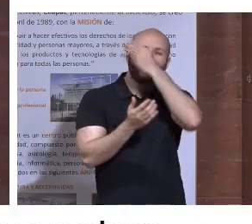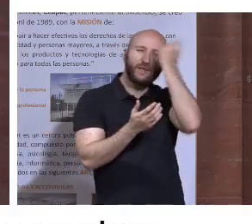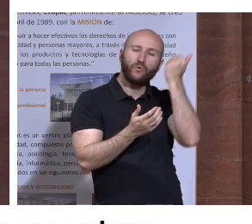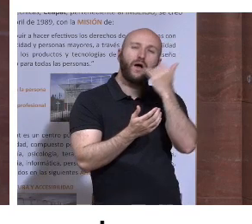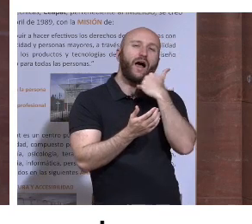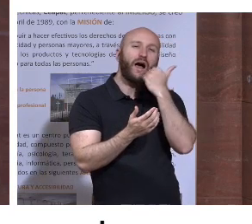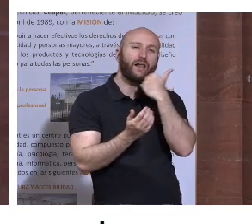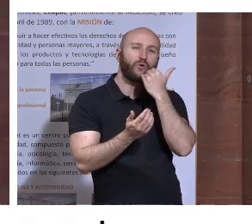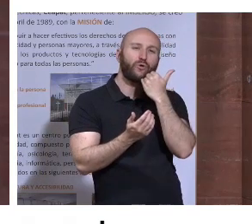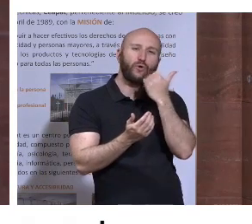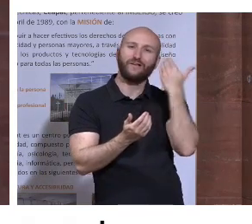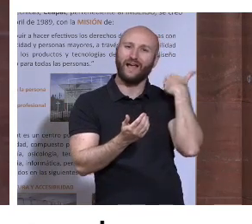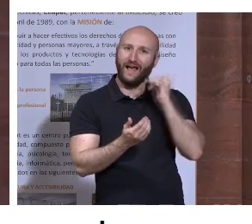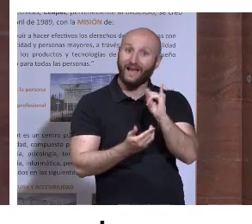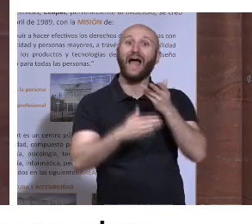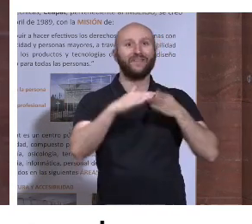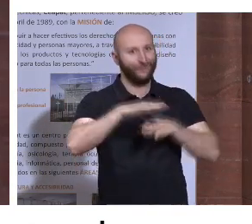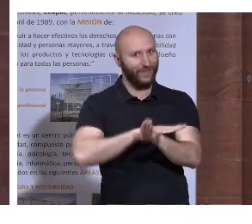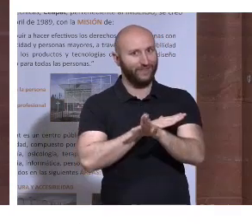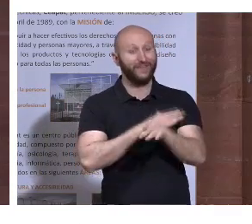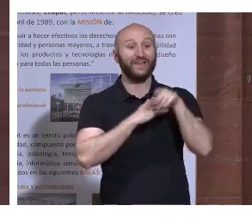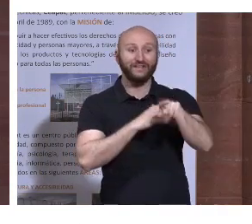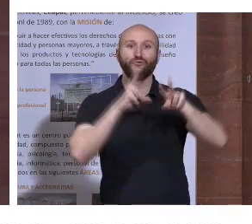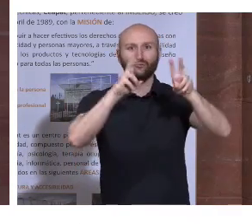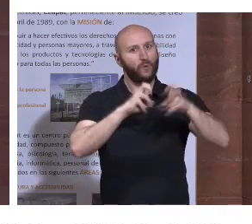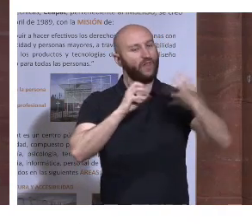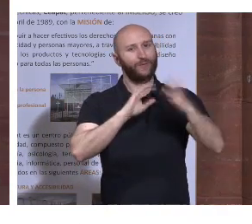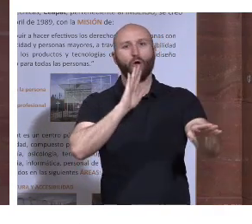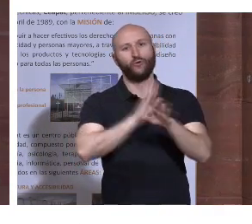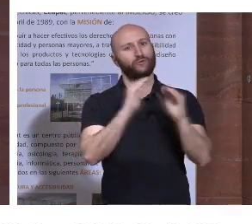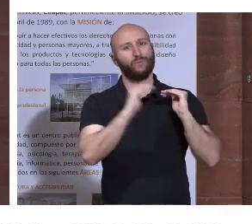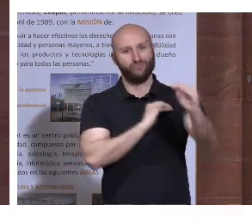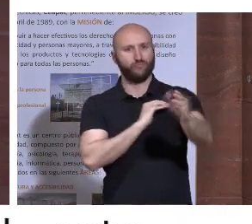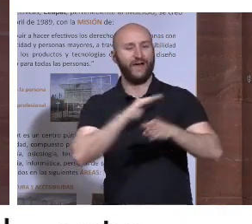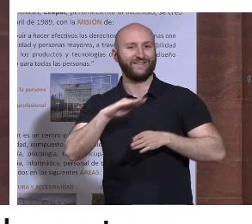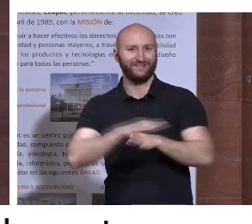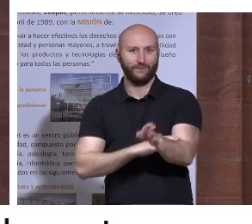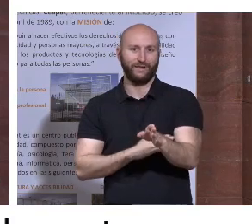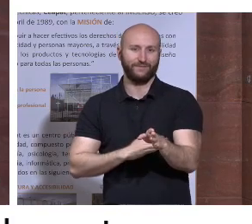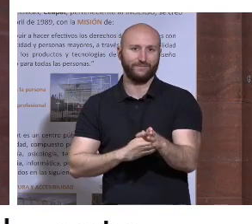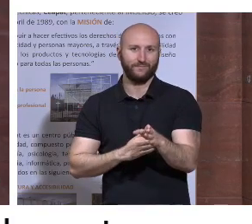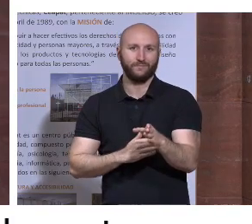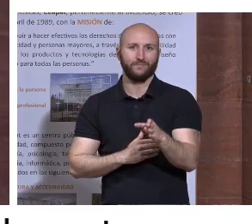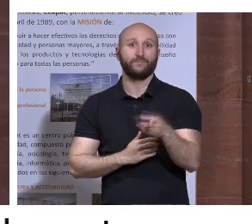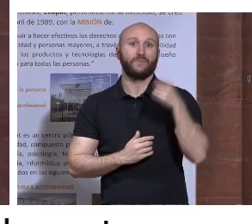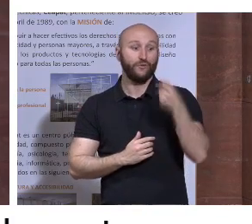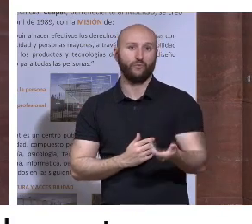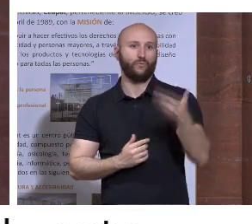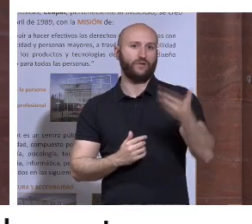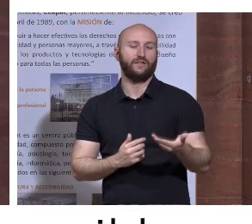que es la accesibilidad. Oye, esto nuevo tiene que seguir siendo accesible. Y eso es importante, ¿no?